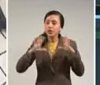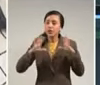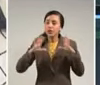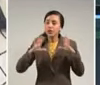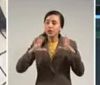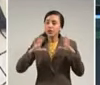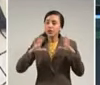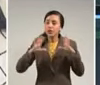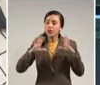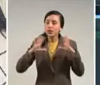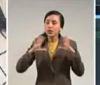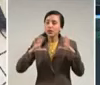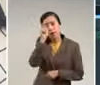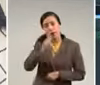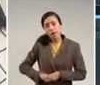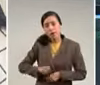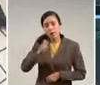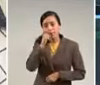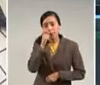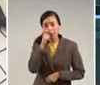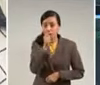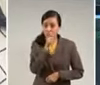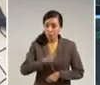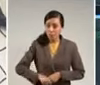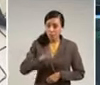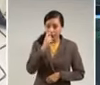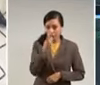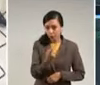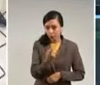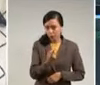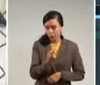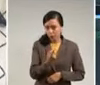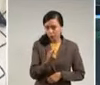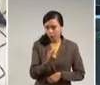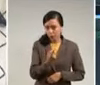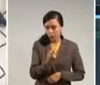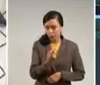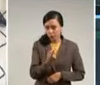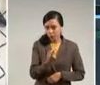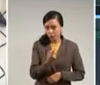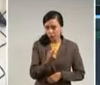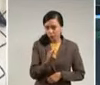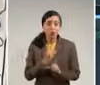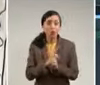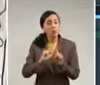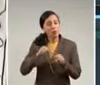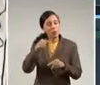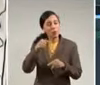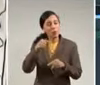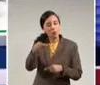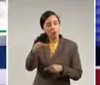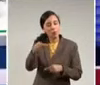el camarógrafo Ángel García y el periodista Alex López Almaguer. Hasta un próximo encuentro.